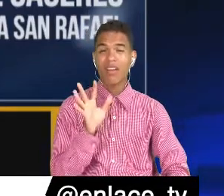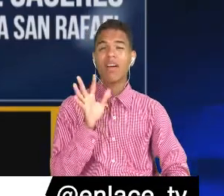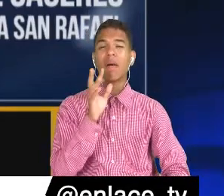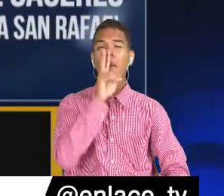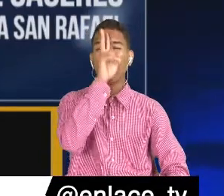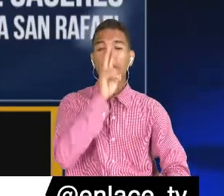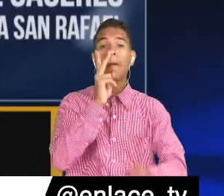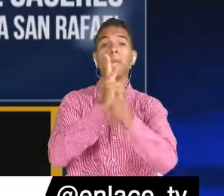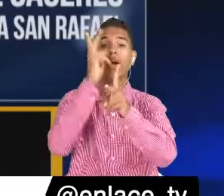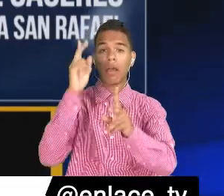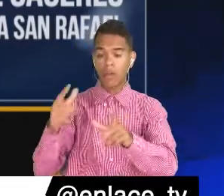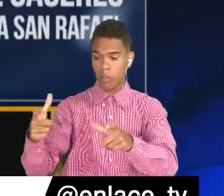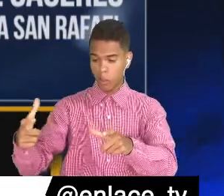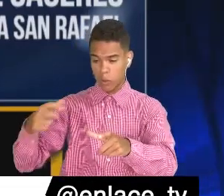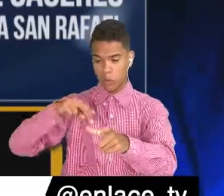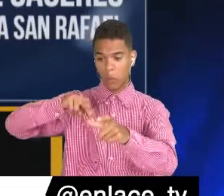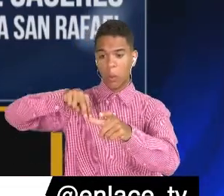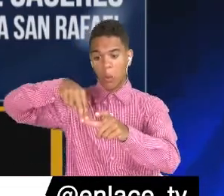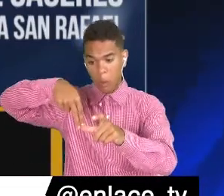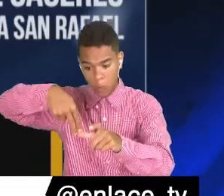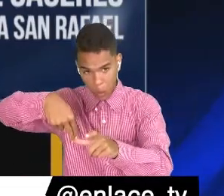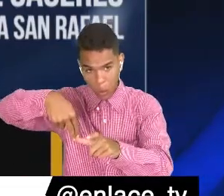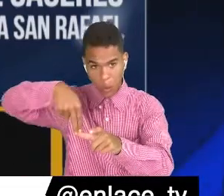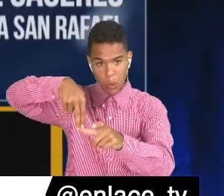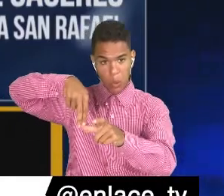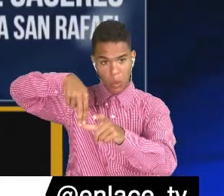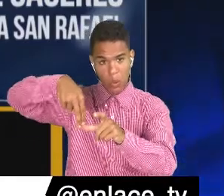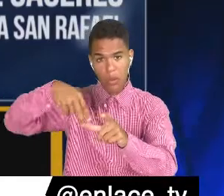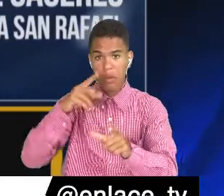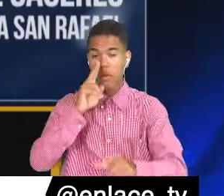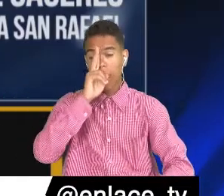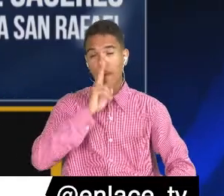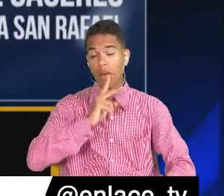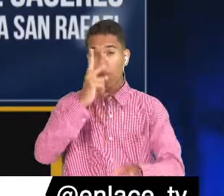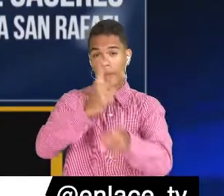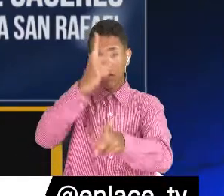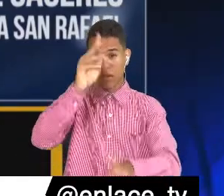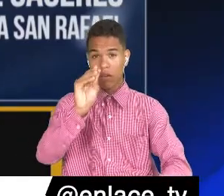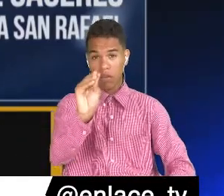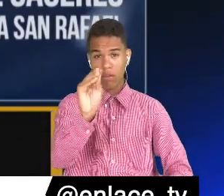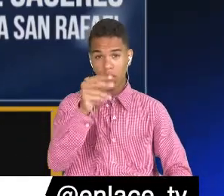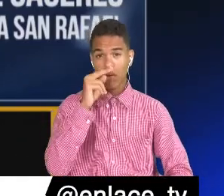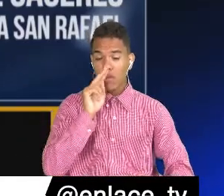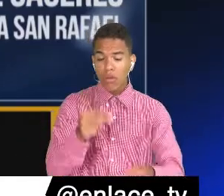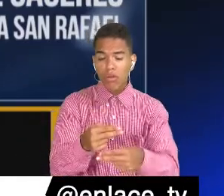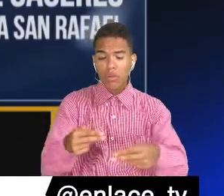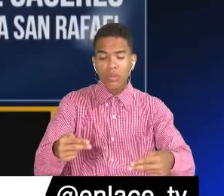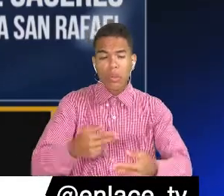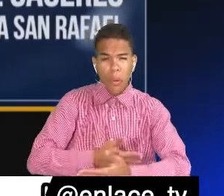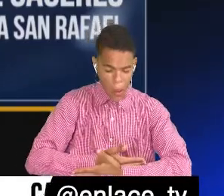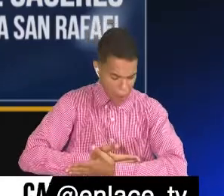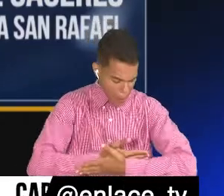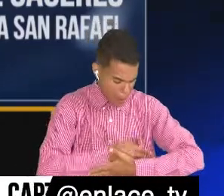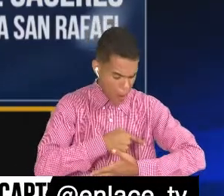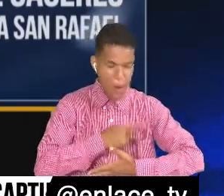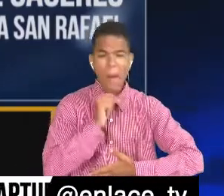trampa para los niños y sobre todo para niños de esta edad que